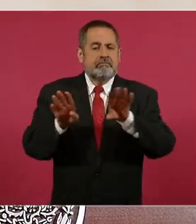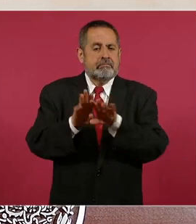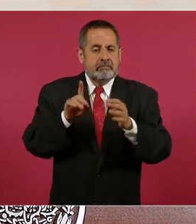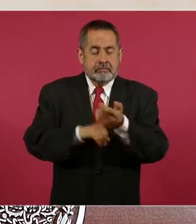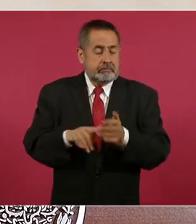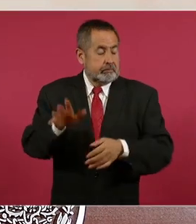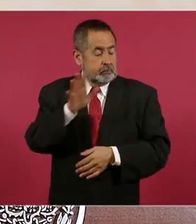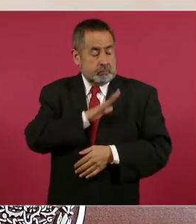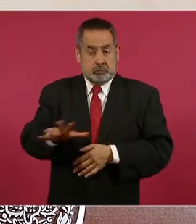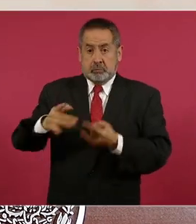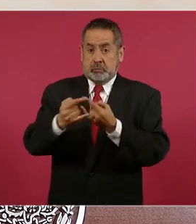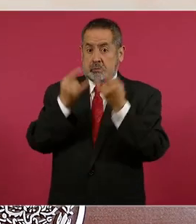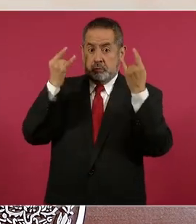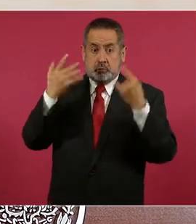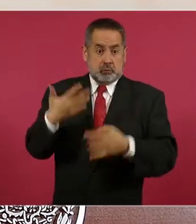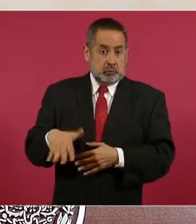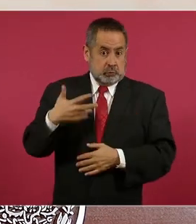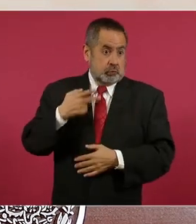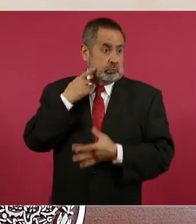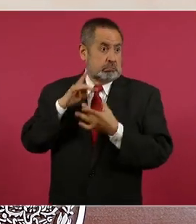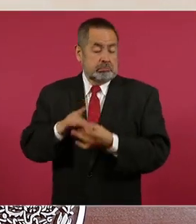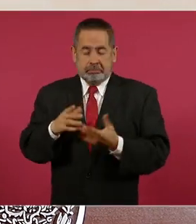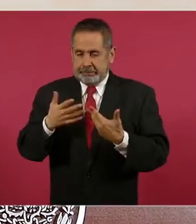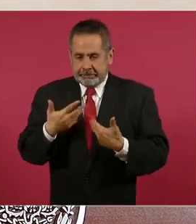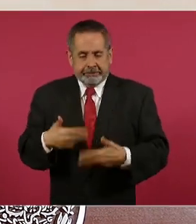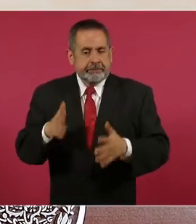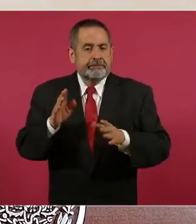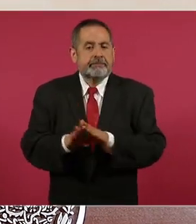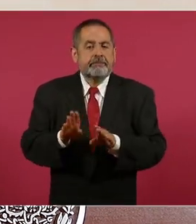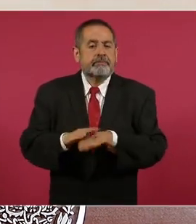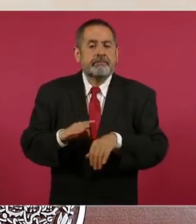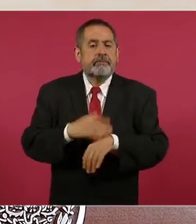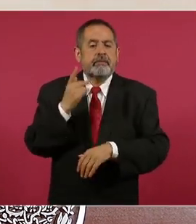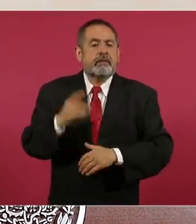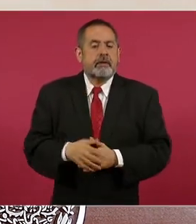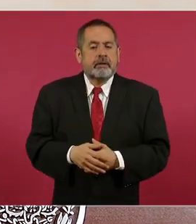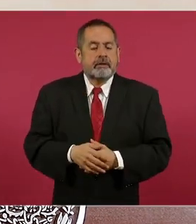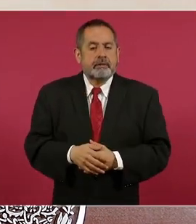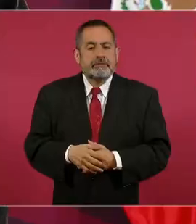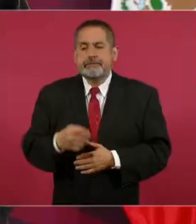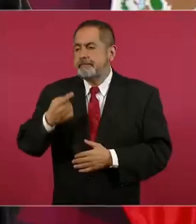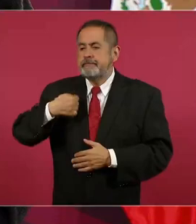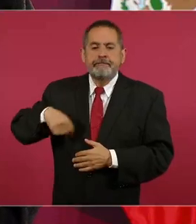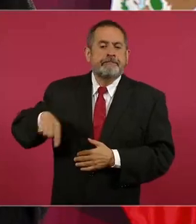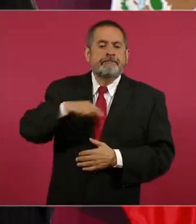un momento estelar en la vida pública, porque nos toca